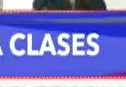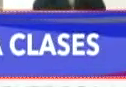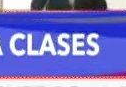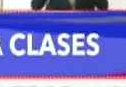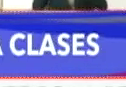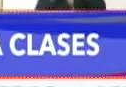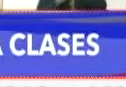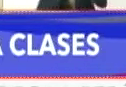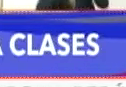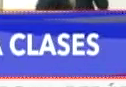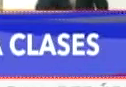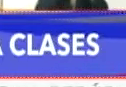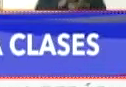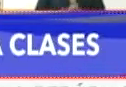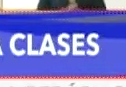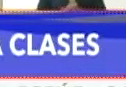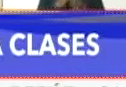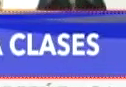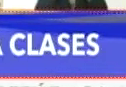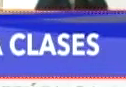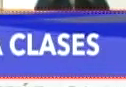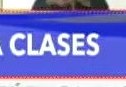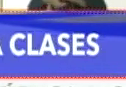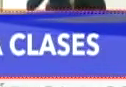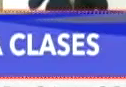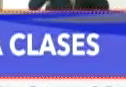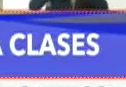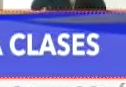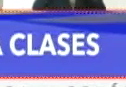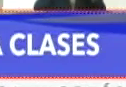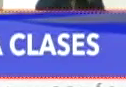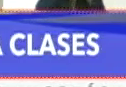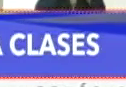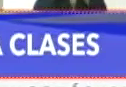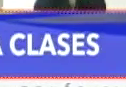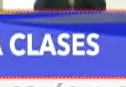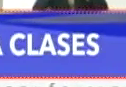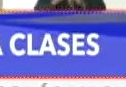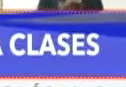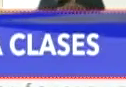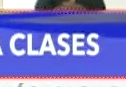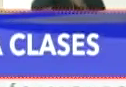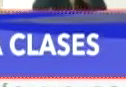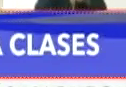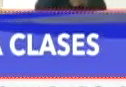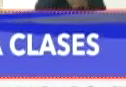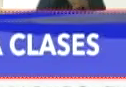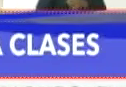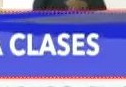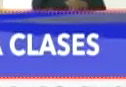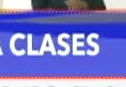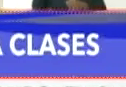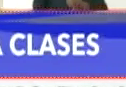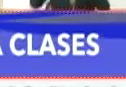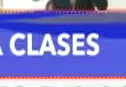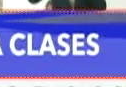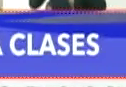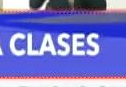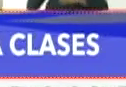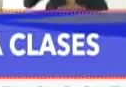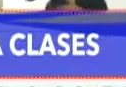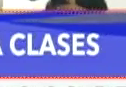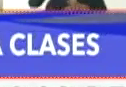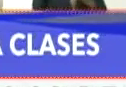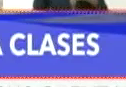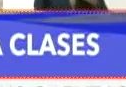la conducción colectiva de un equipo de un colectivo hoy estamos acá en guarenas saludo al pueblo de guarenas